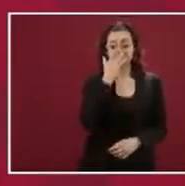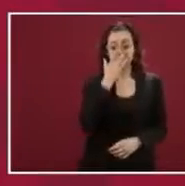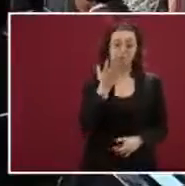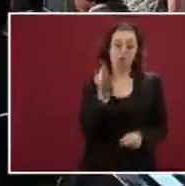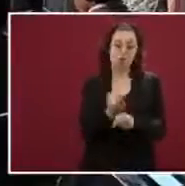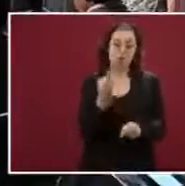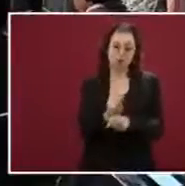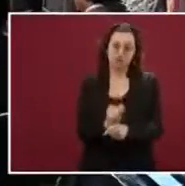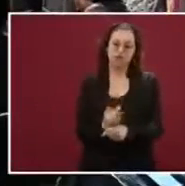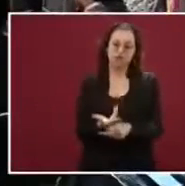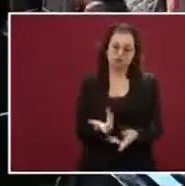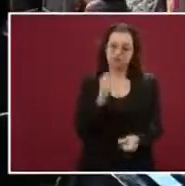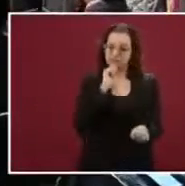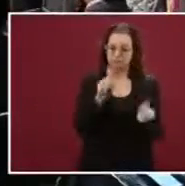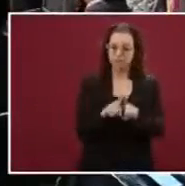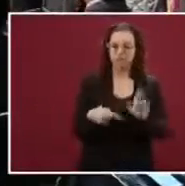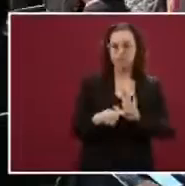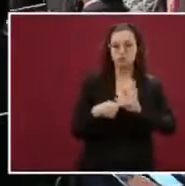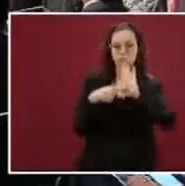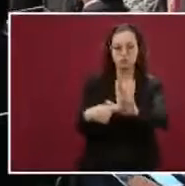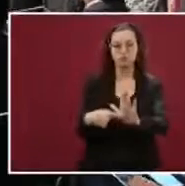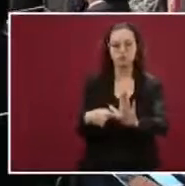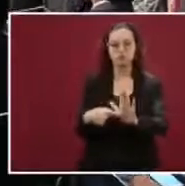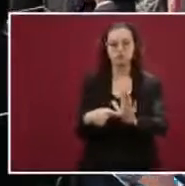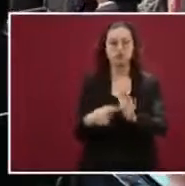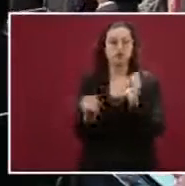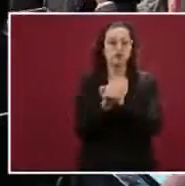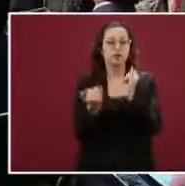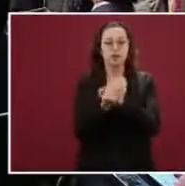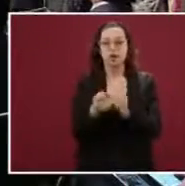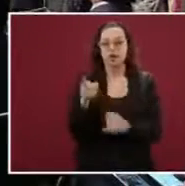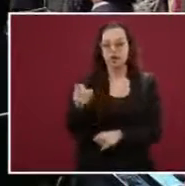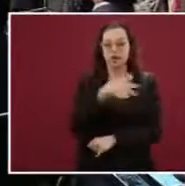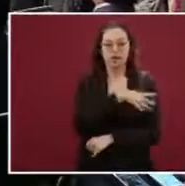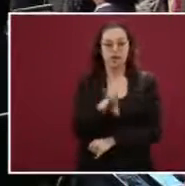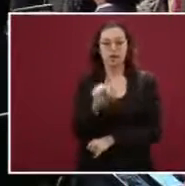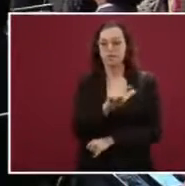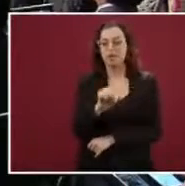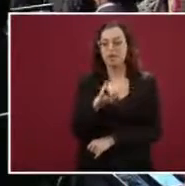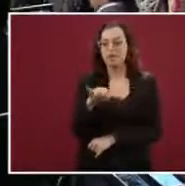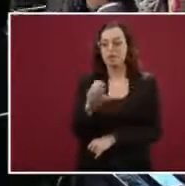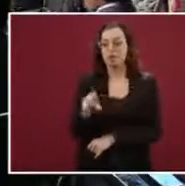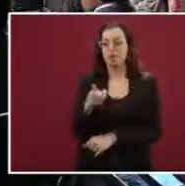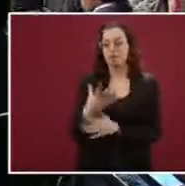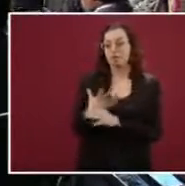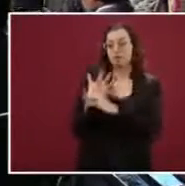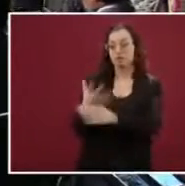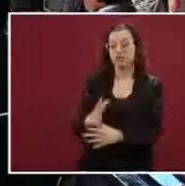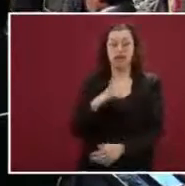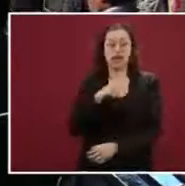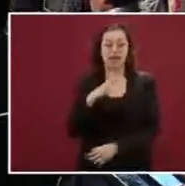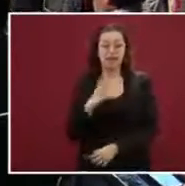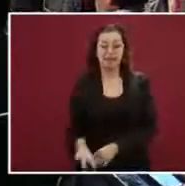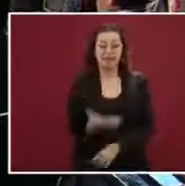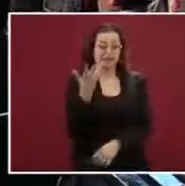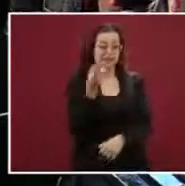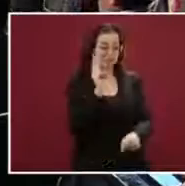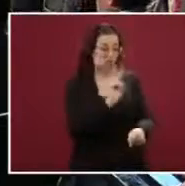dando, y como lo mencionó el general Vallejo, hay 5 auditorías